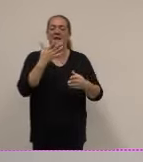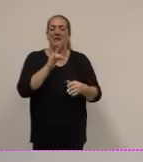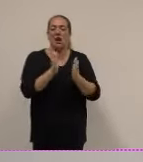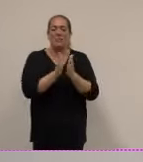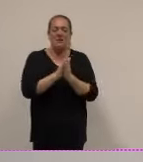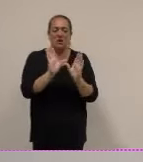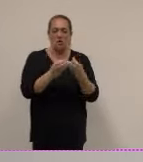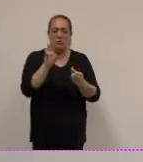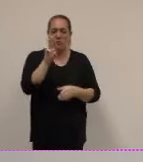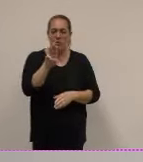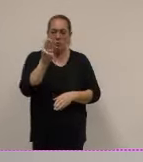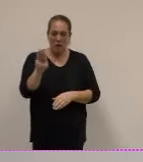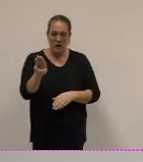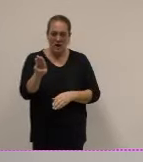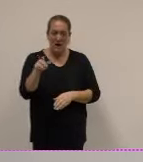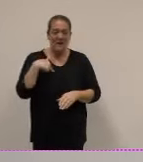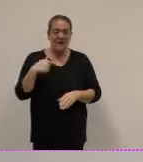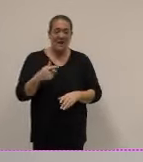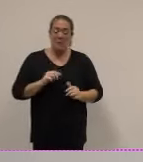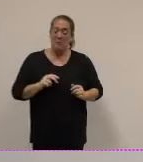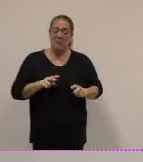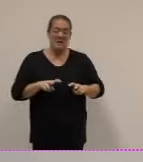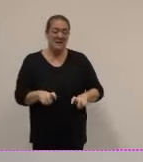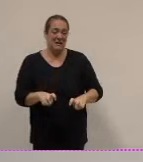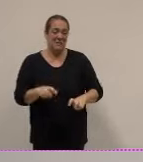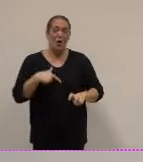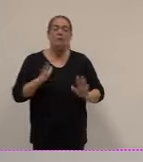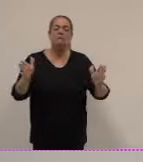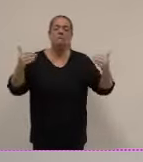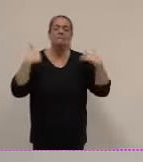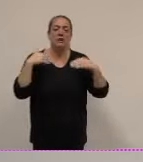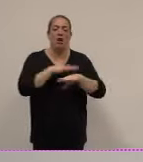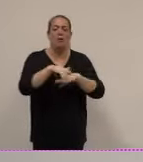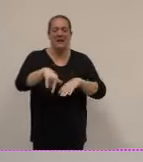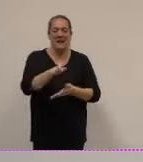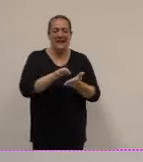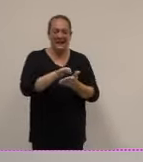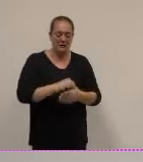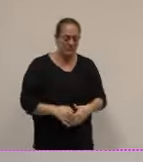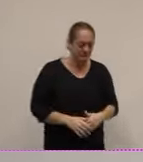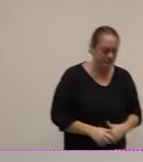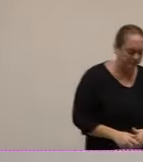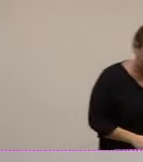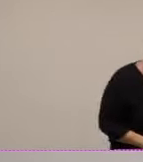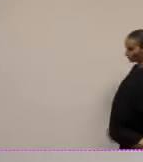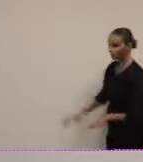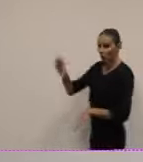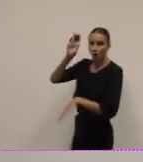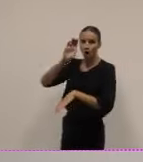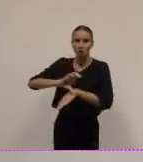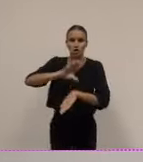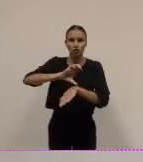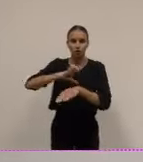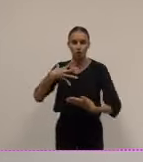Grupo Popular con los que he afrontado desde el minuto cero la enorme tarea de gobernar esta isla. Todos los consejeros, desde el gobierno